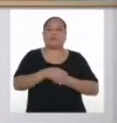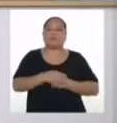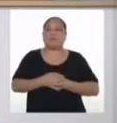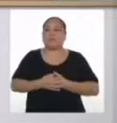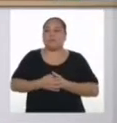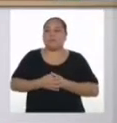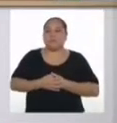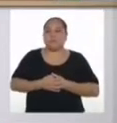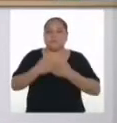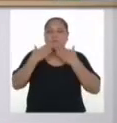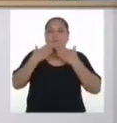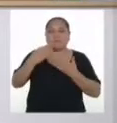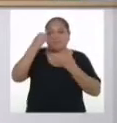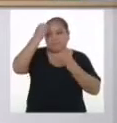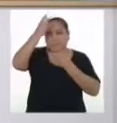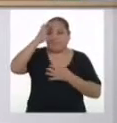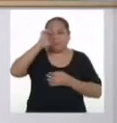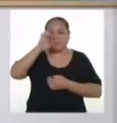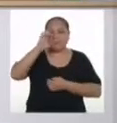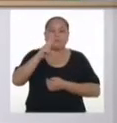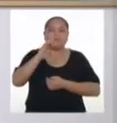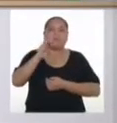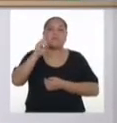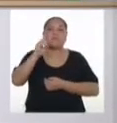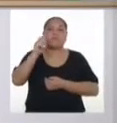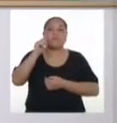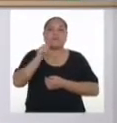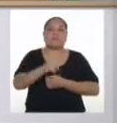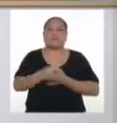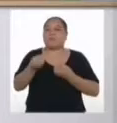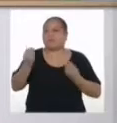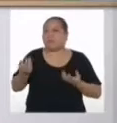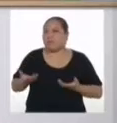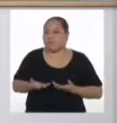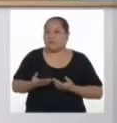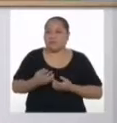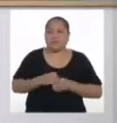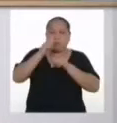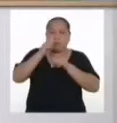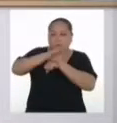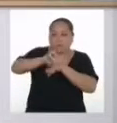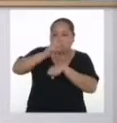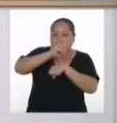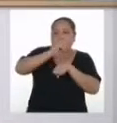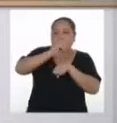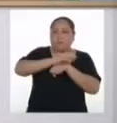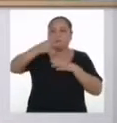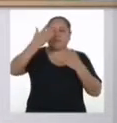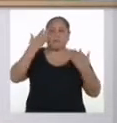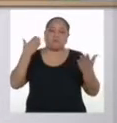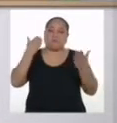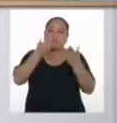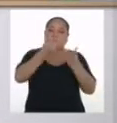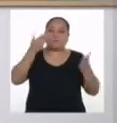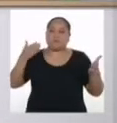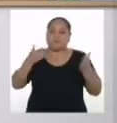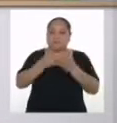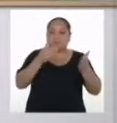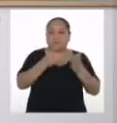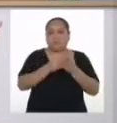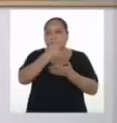Gracias por la información, Rebot. Entonces, ¿cómo influye o impacta el factor de